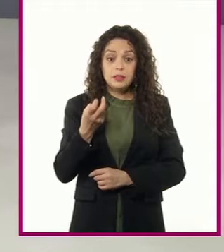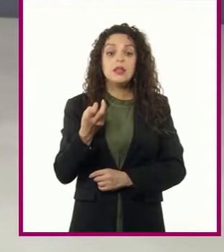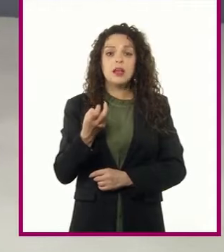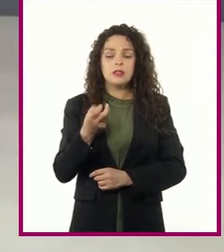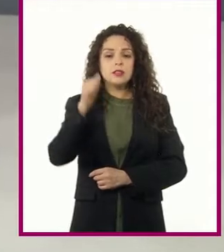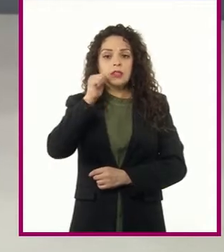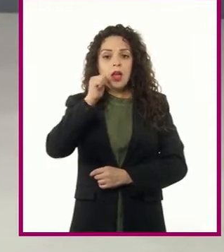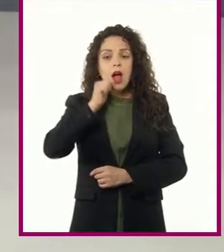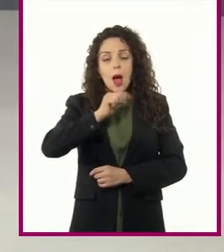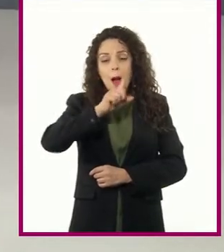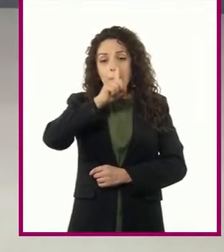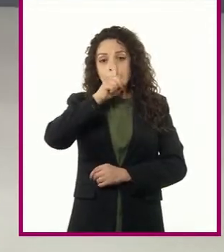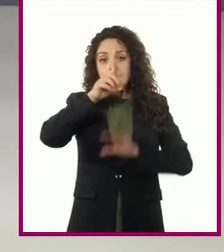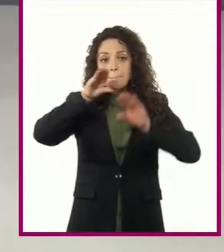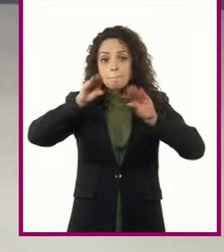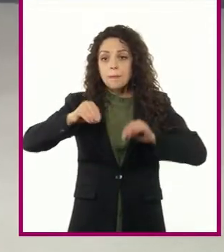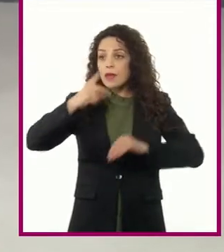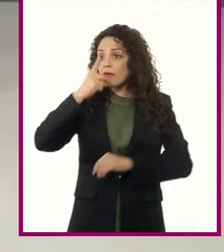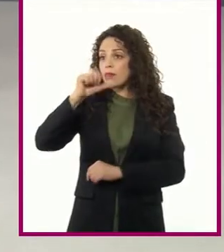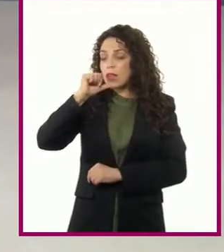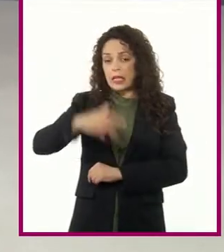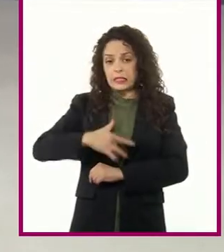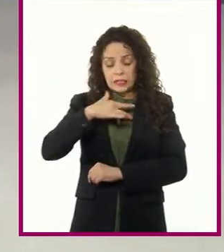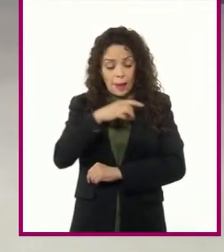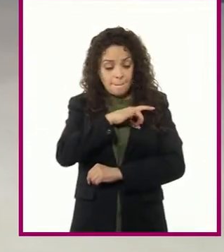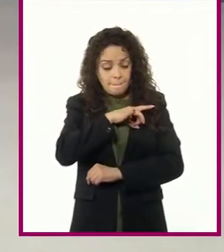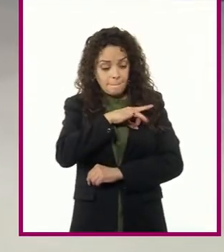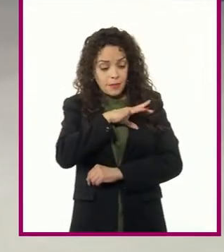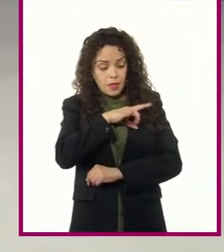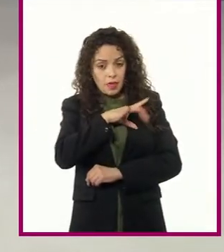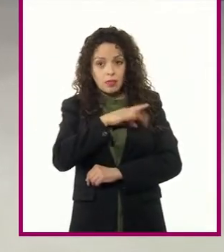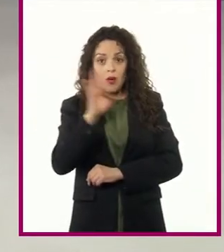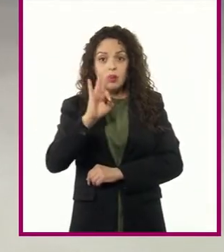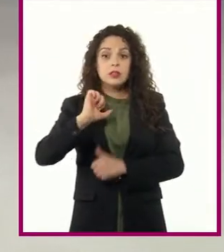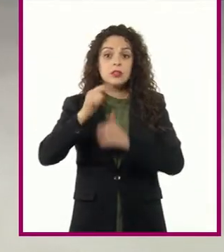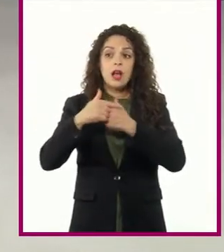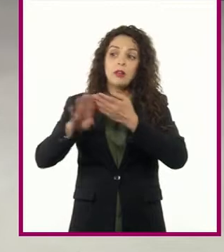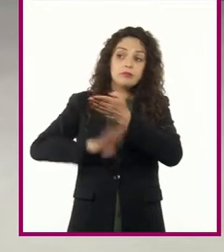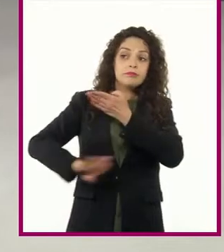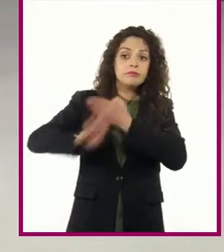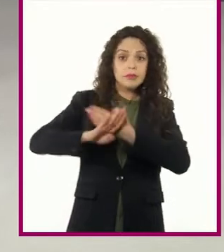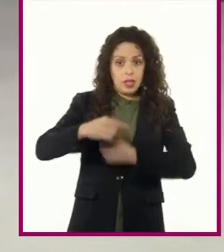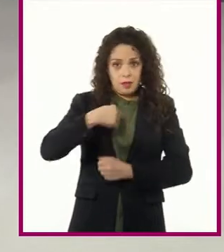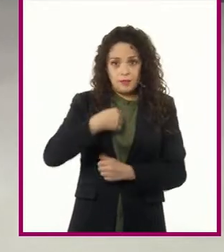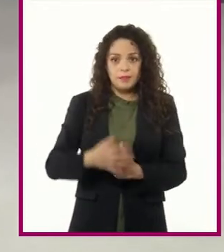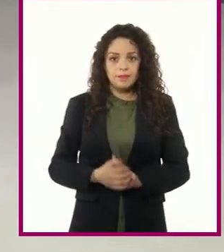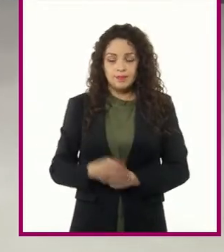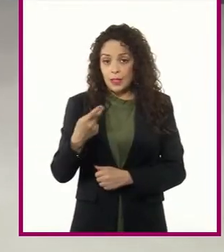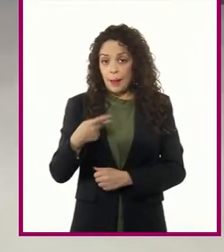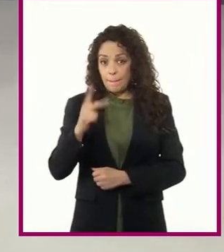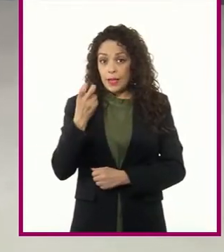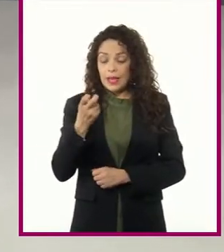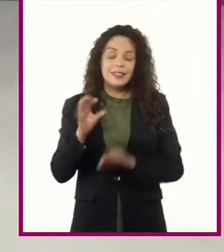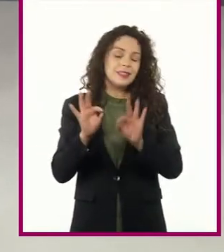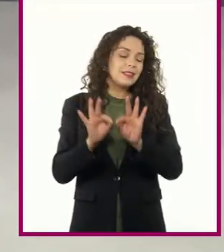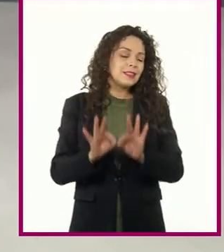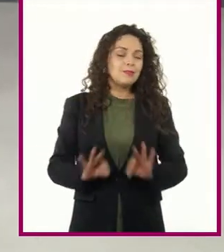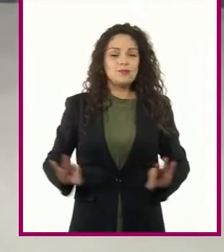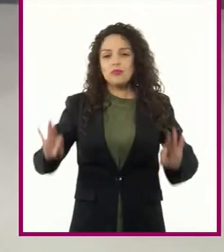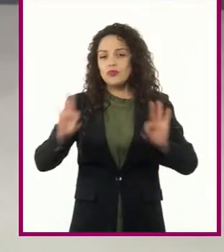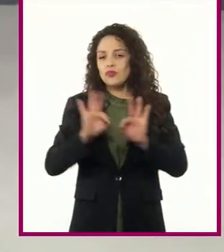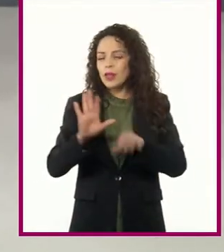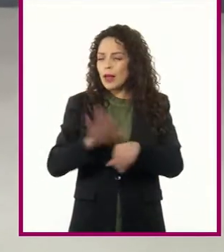quedarse calladas o callados por temor a las represalias que puedan enfrentar. Sin embargo, este punto es importante,